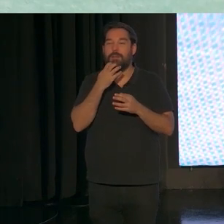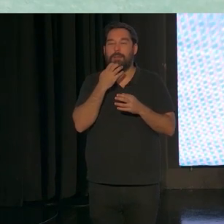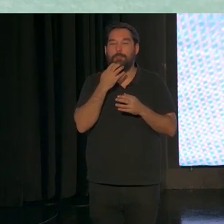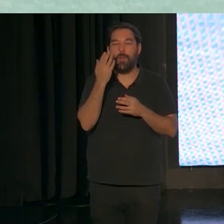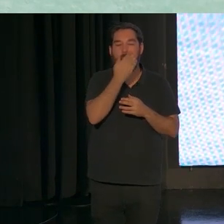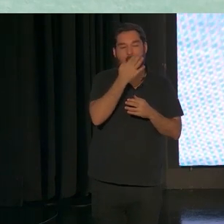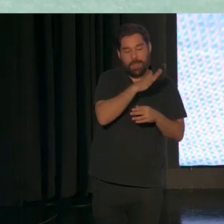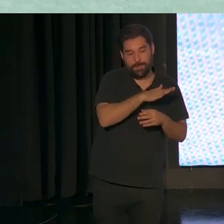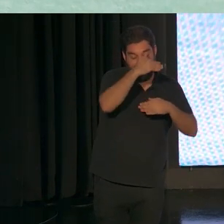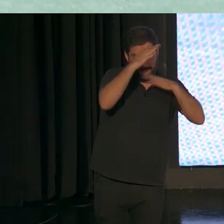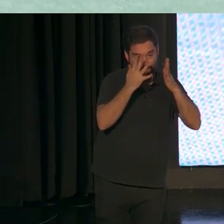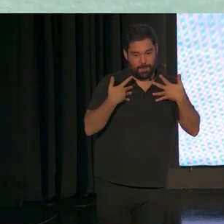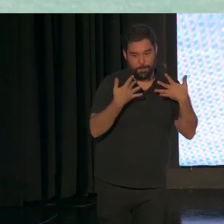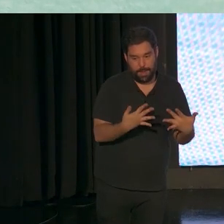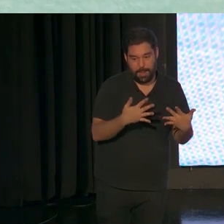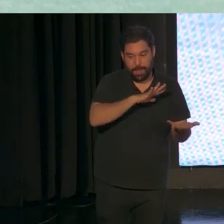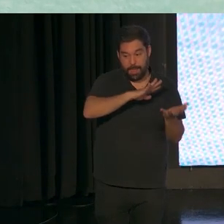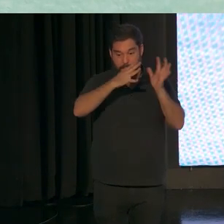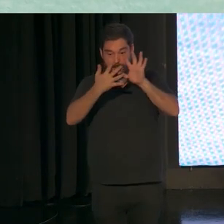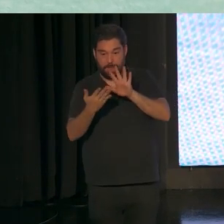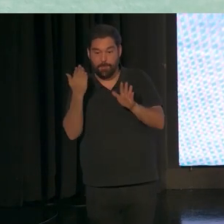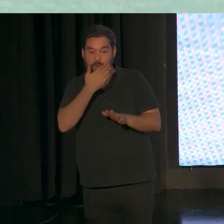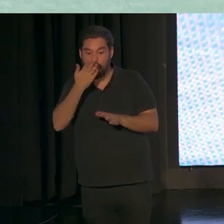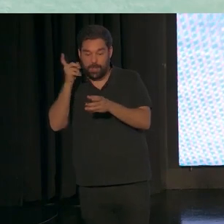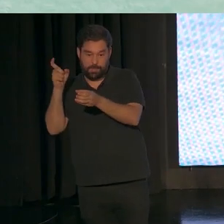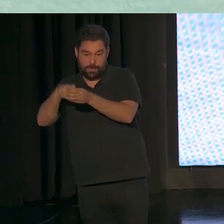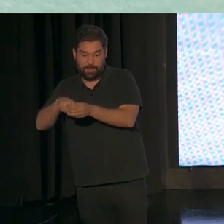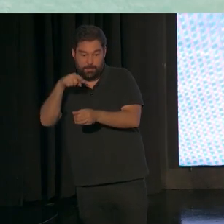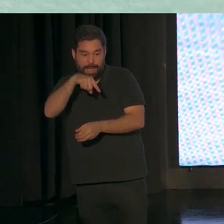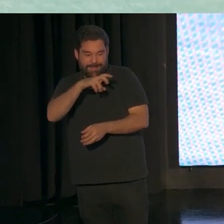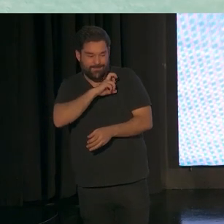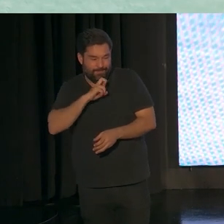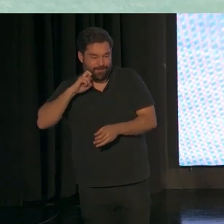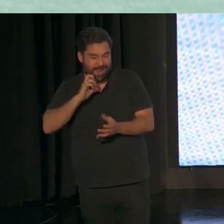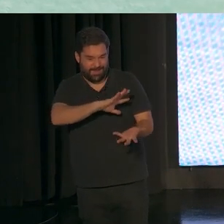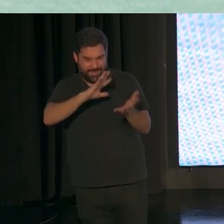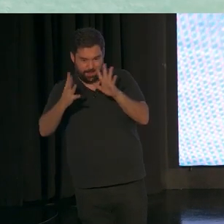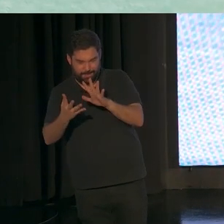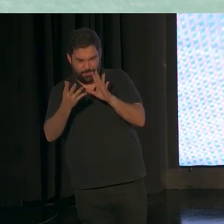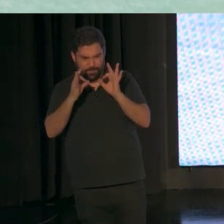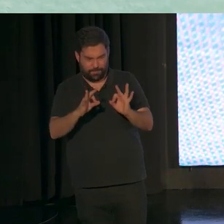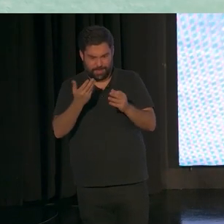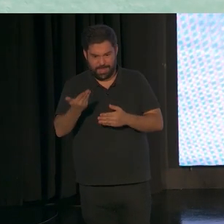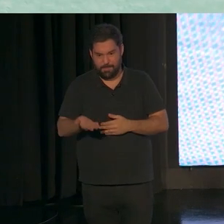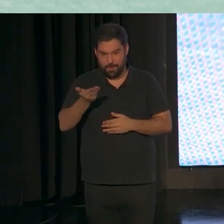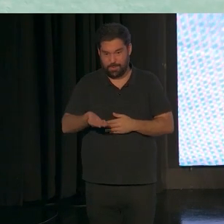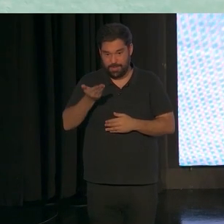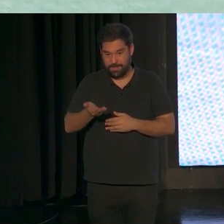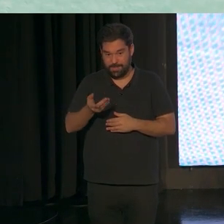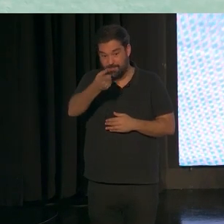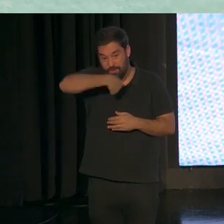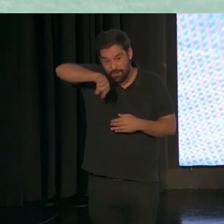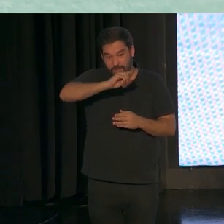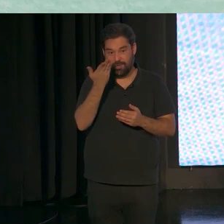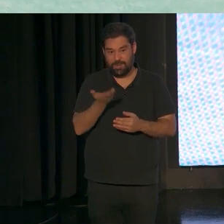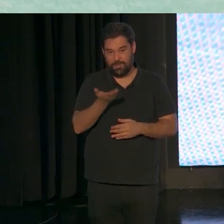escolarización es importante que lo pongáis en valor el valor que tiene o sea vuestra vuestra presencia ahí no